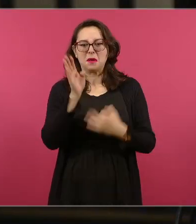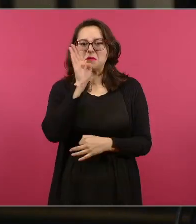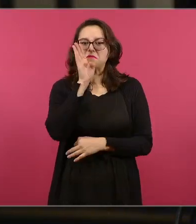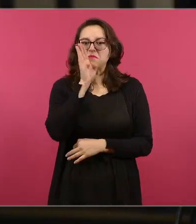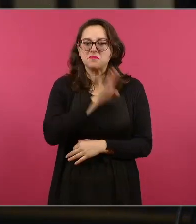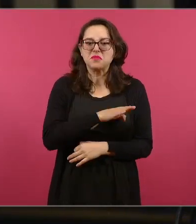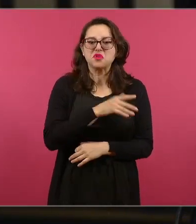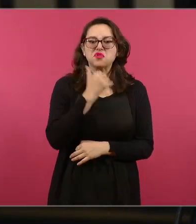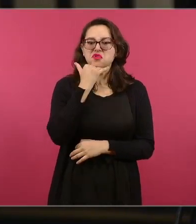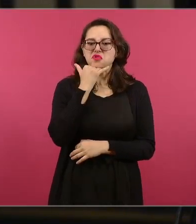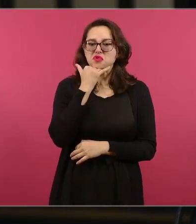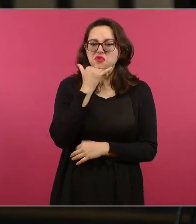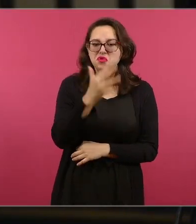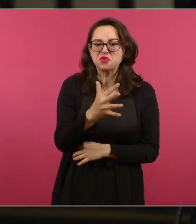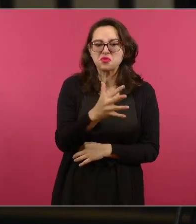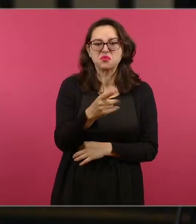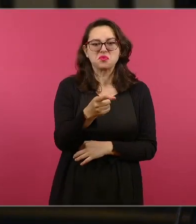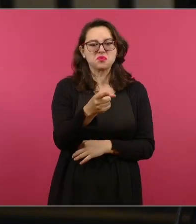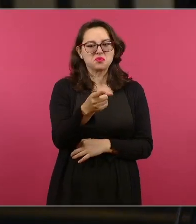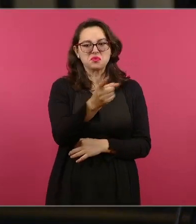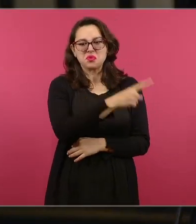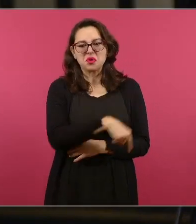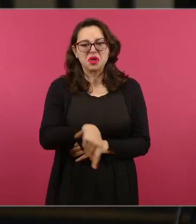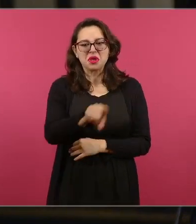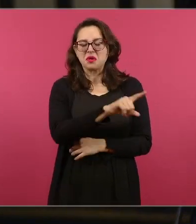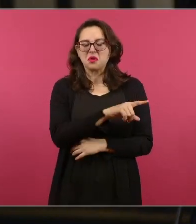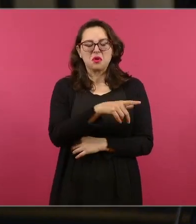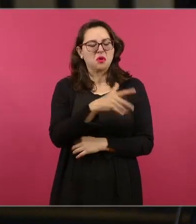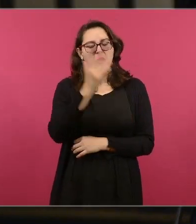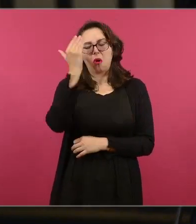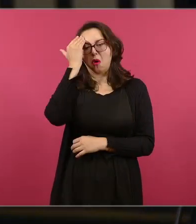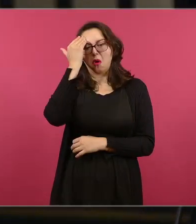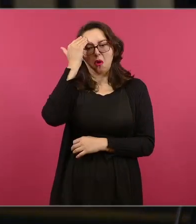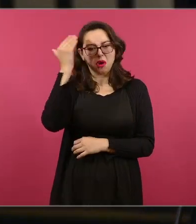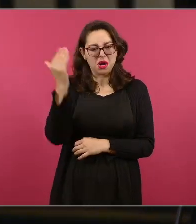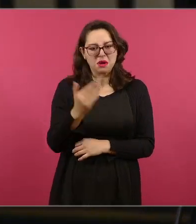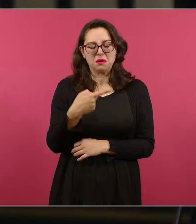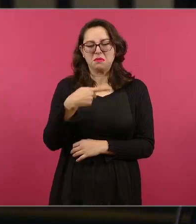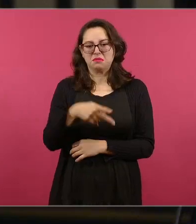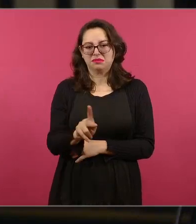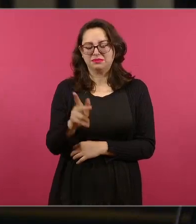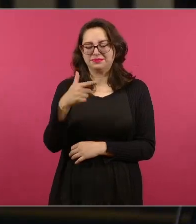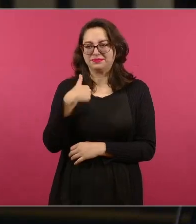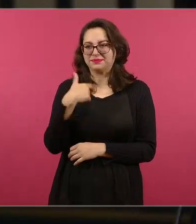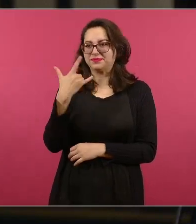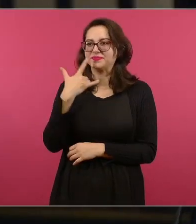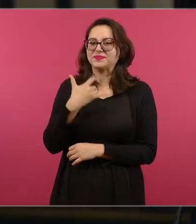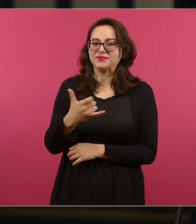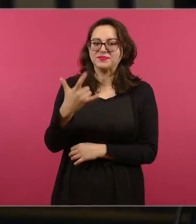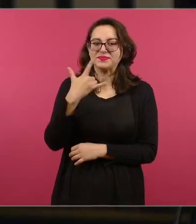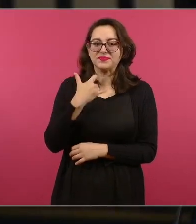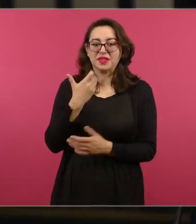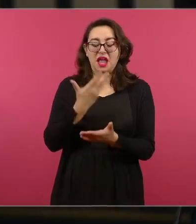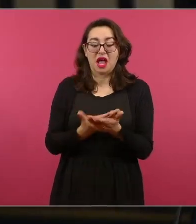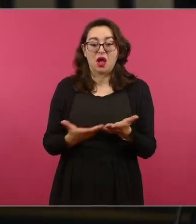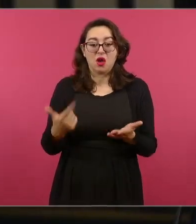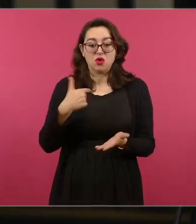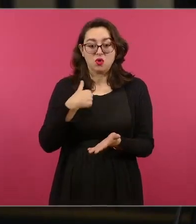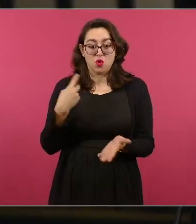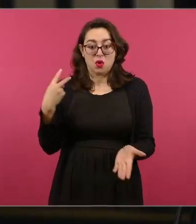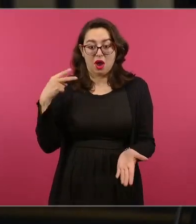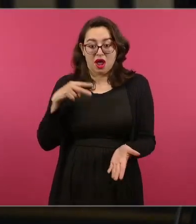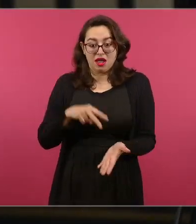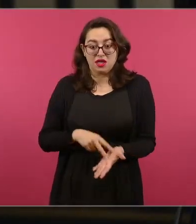Maloba y todo eso, en esos mismos años, fue una pesadilla, pero yo luchaba y aquí estoy. Usted